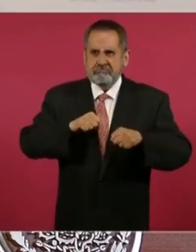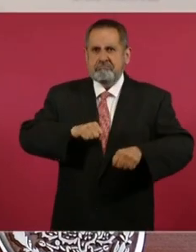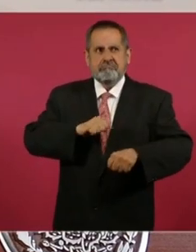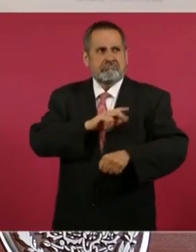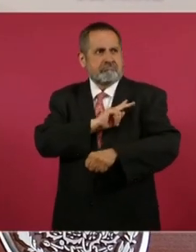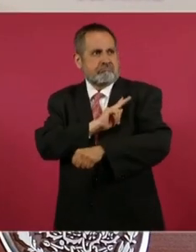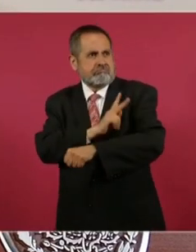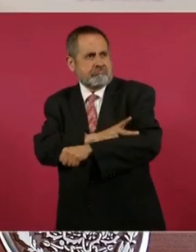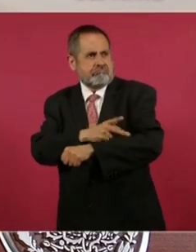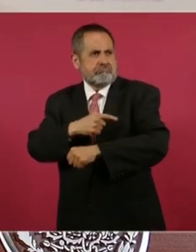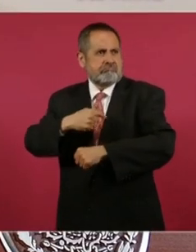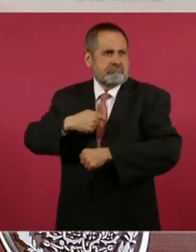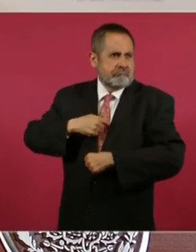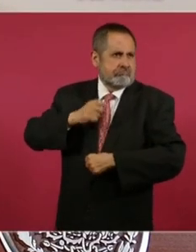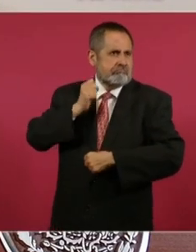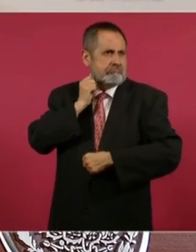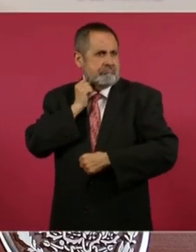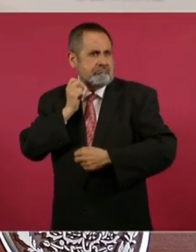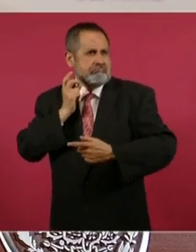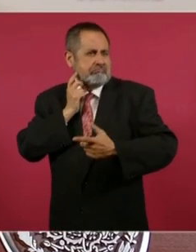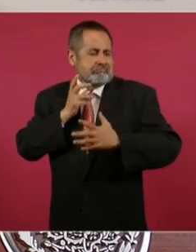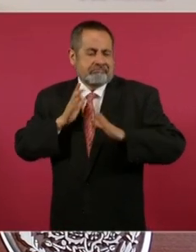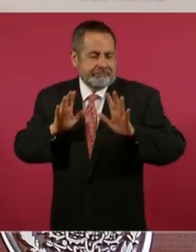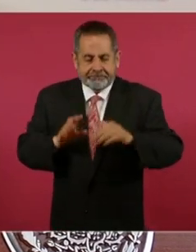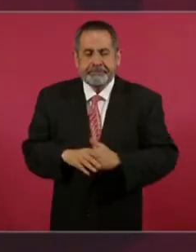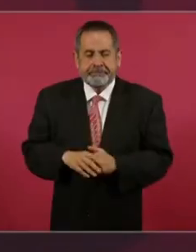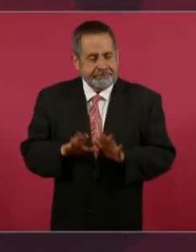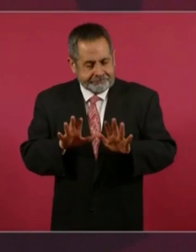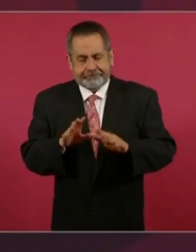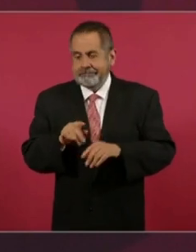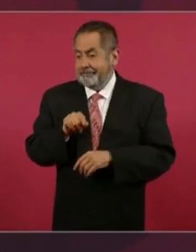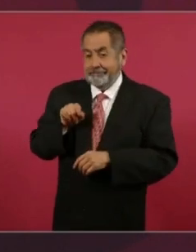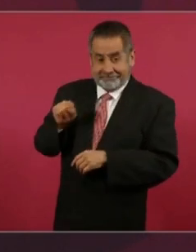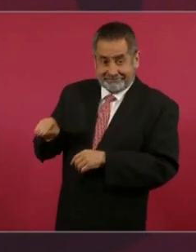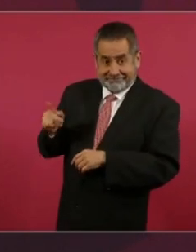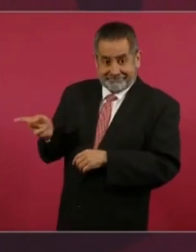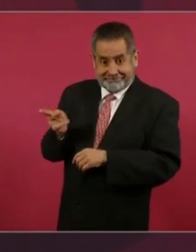Entonces, ese estaba. Pero